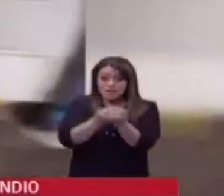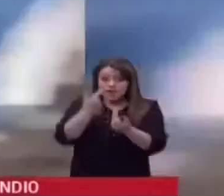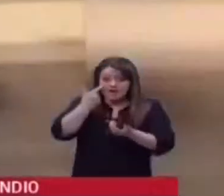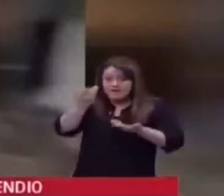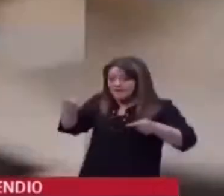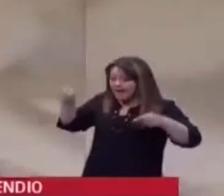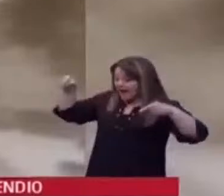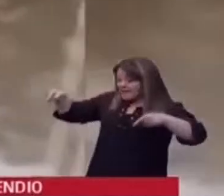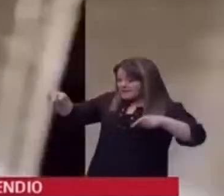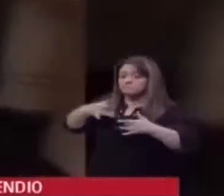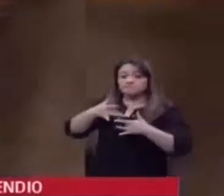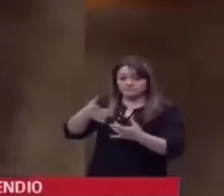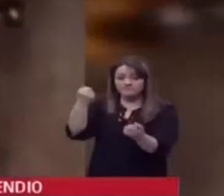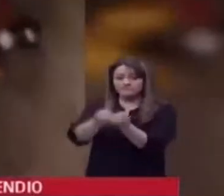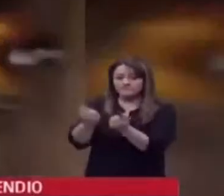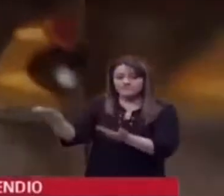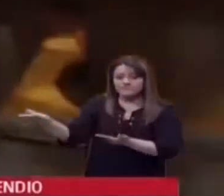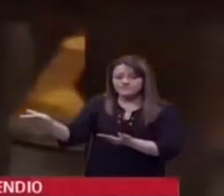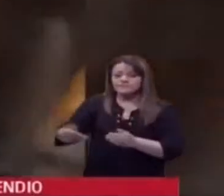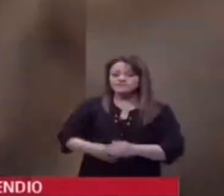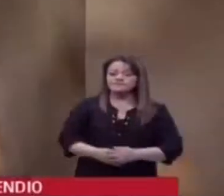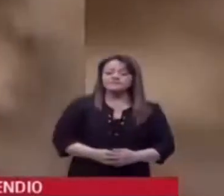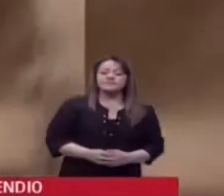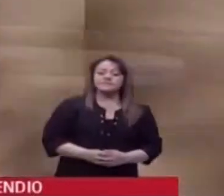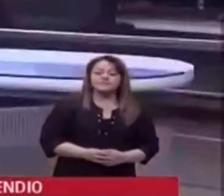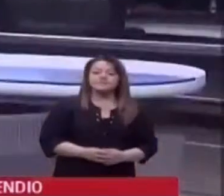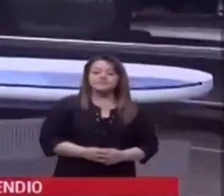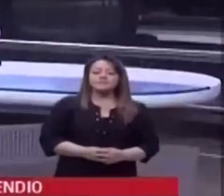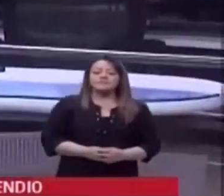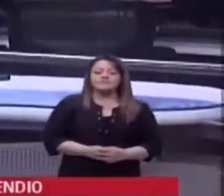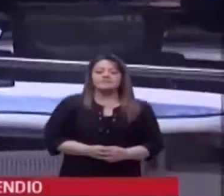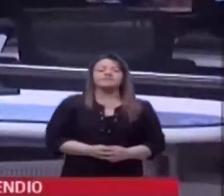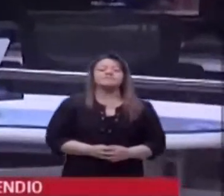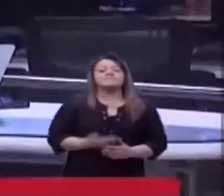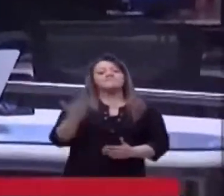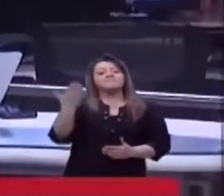apareciendo en pantalla. Durante las últimas horas se conoció el...